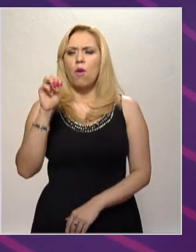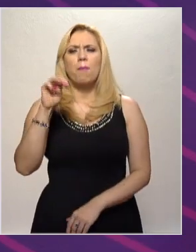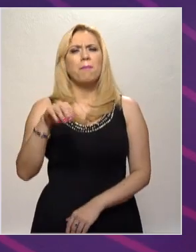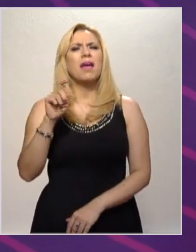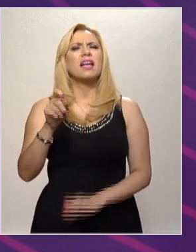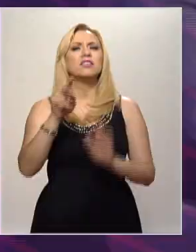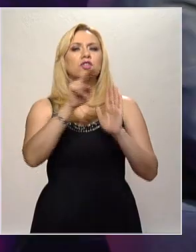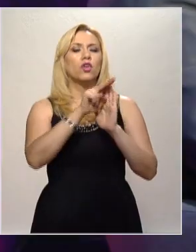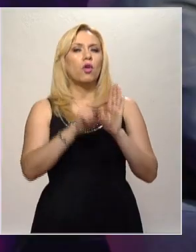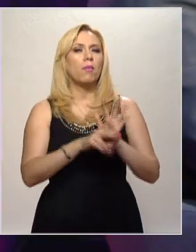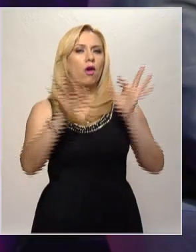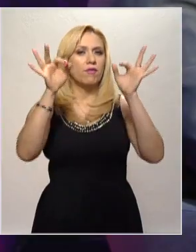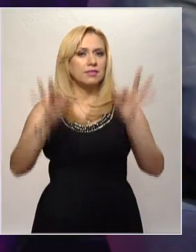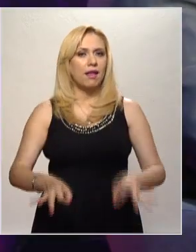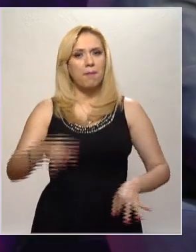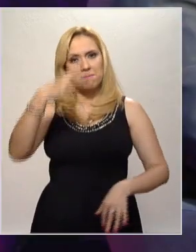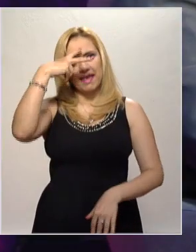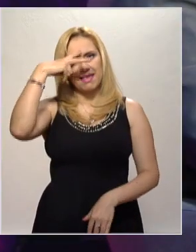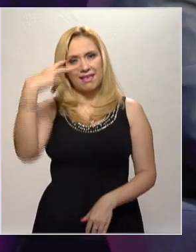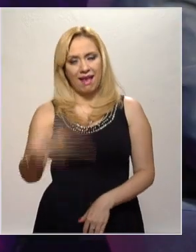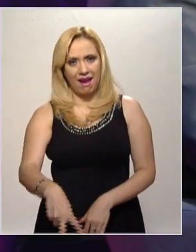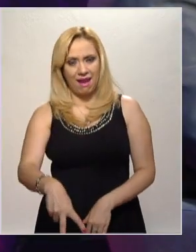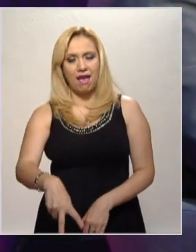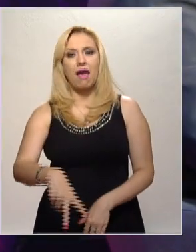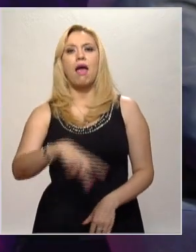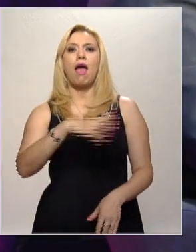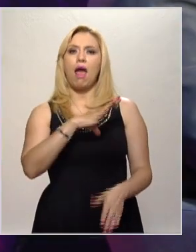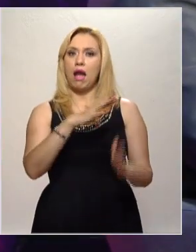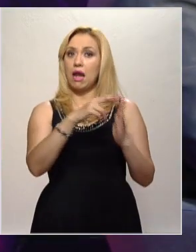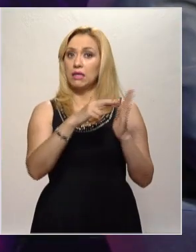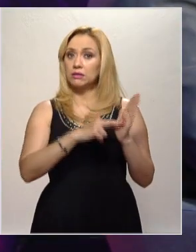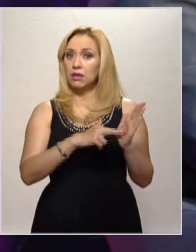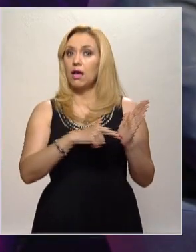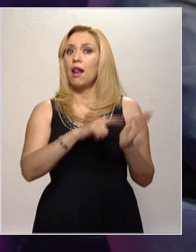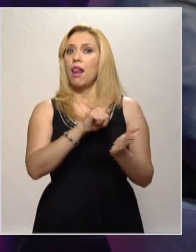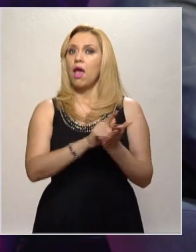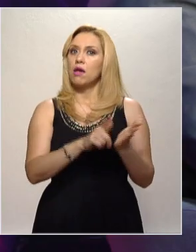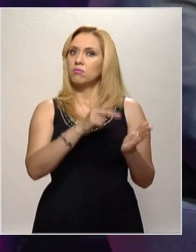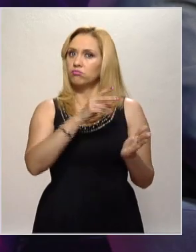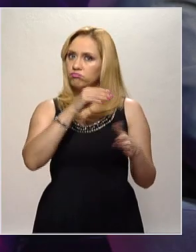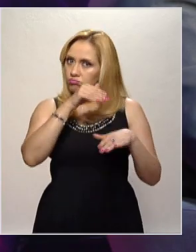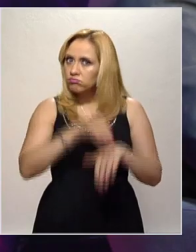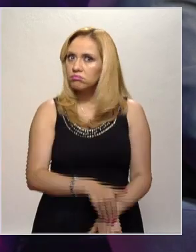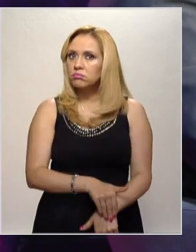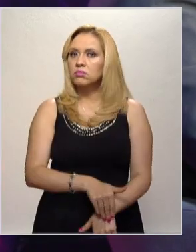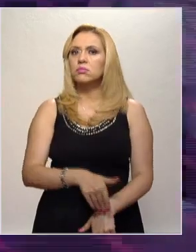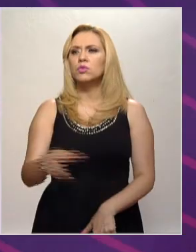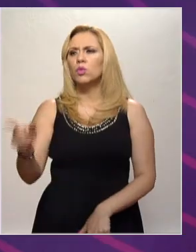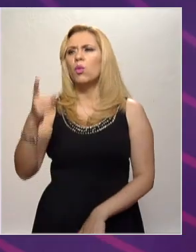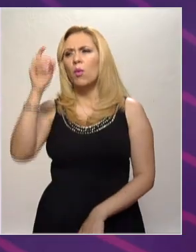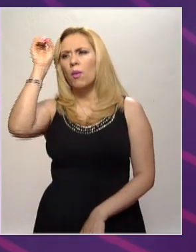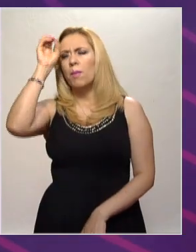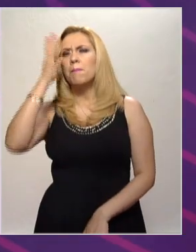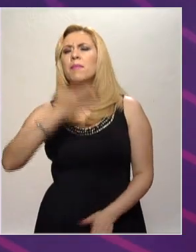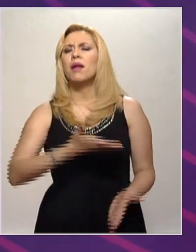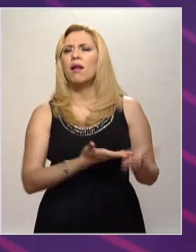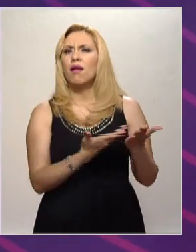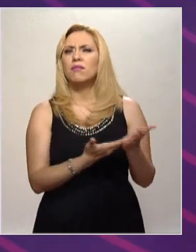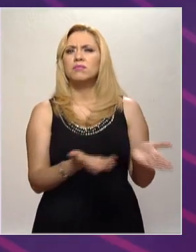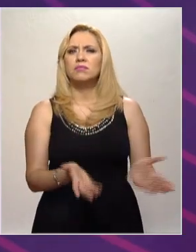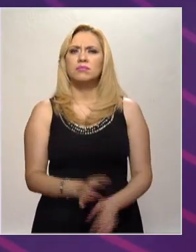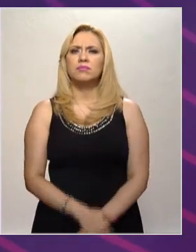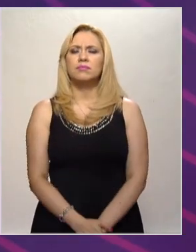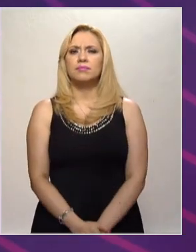norma oficial mexicana que da ciertos requisitos legales. ¿Y qué opinas de la NOM? ¿Cómo la